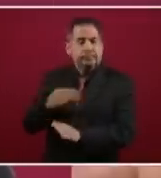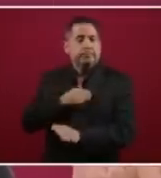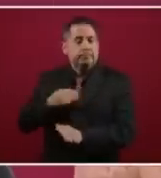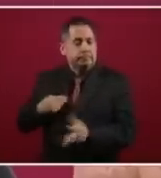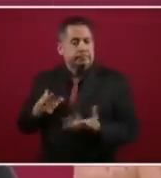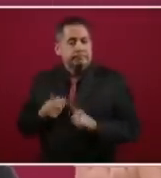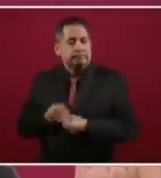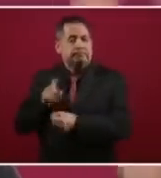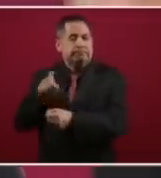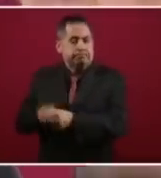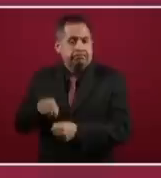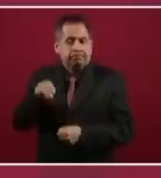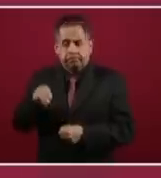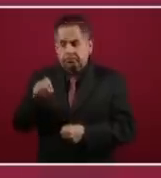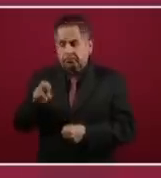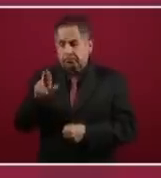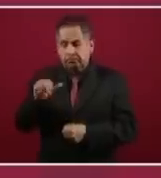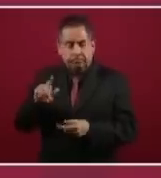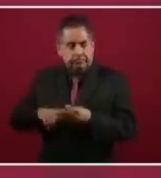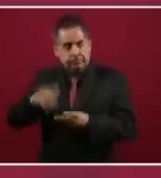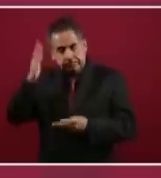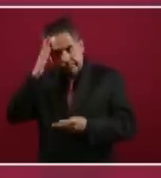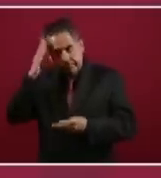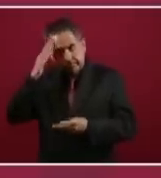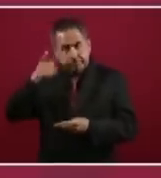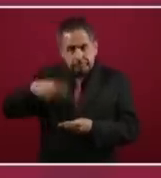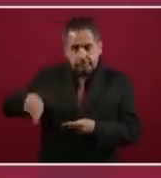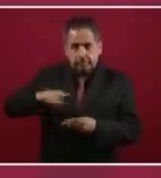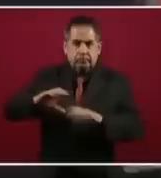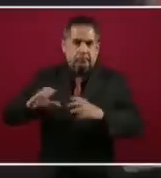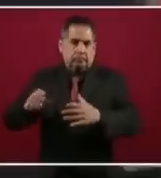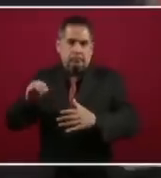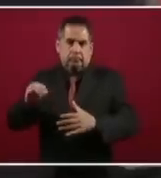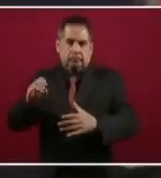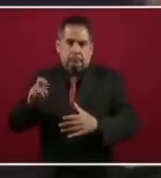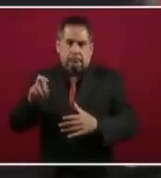militantes, dirigentes de Morena,